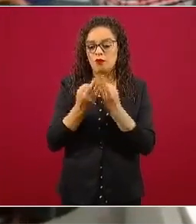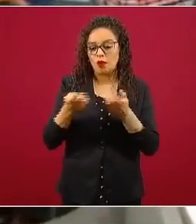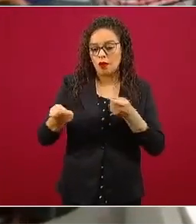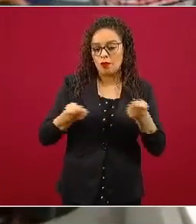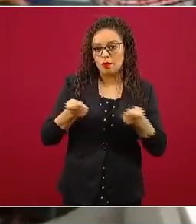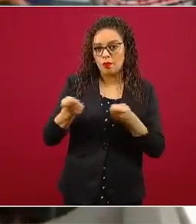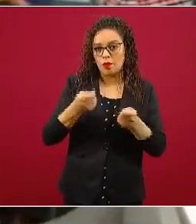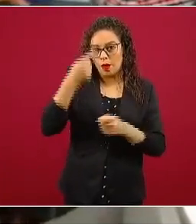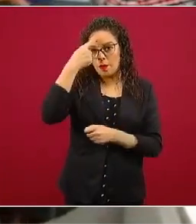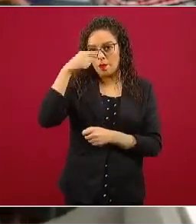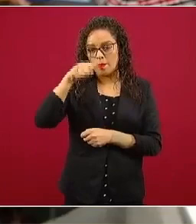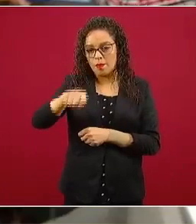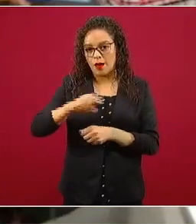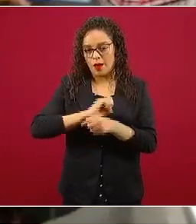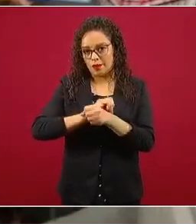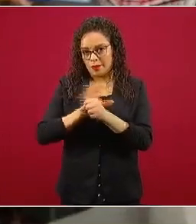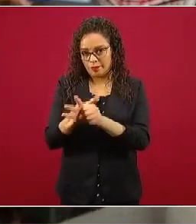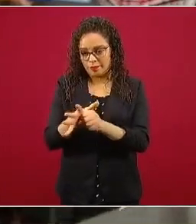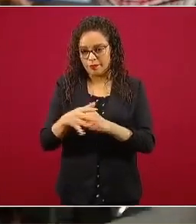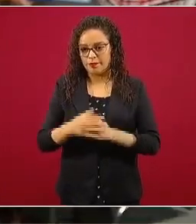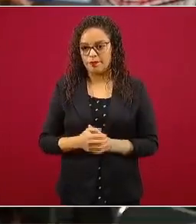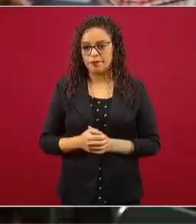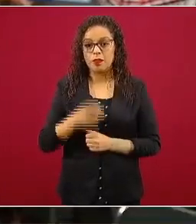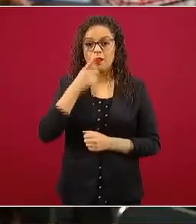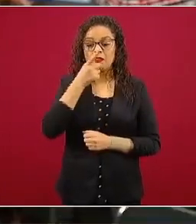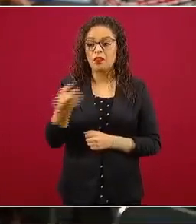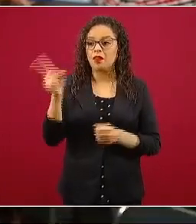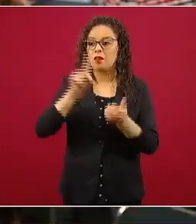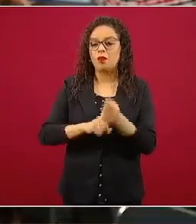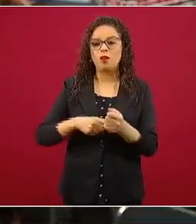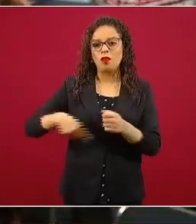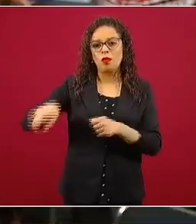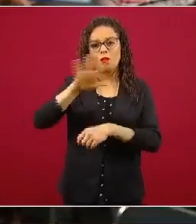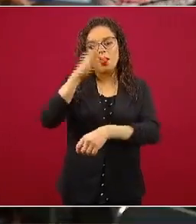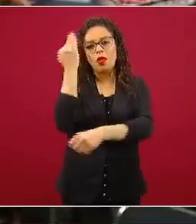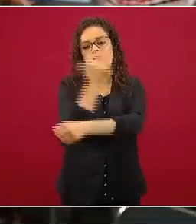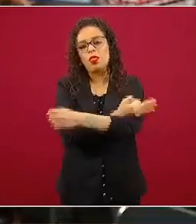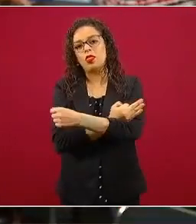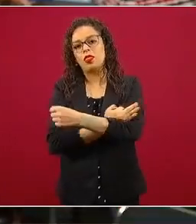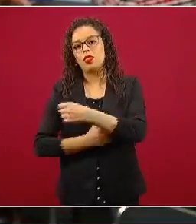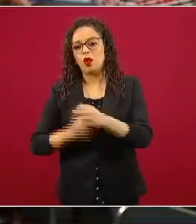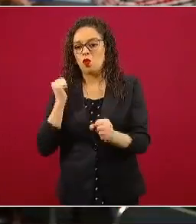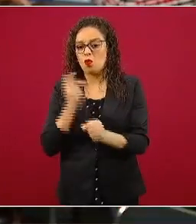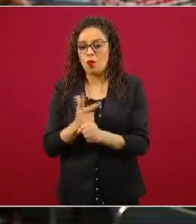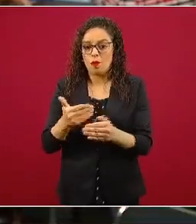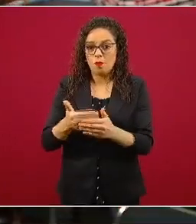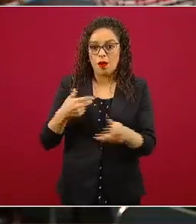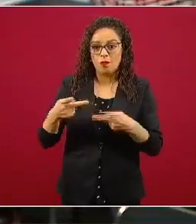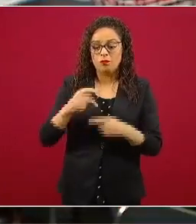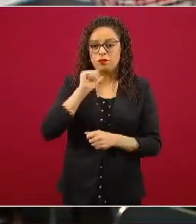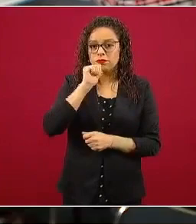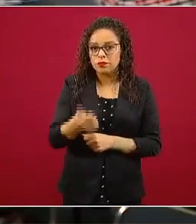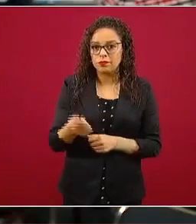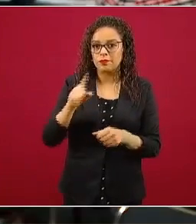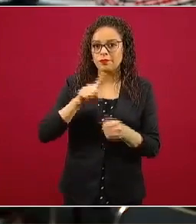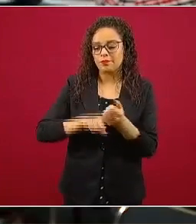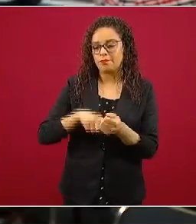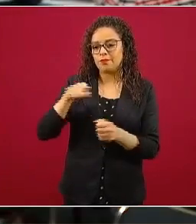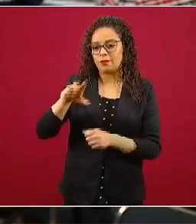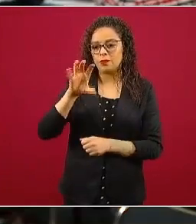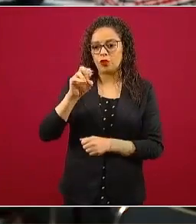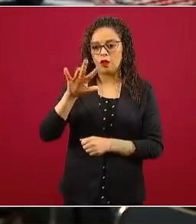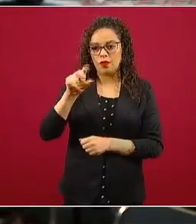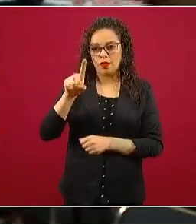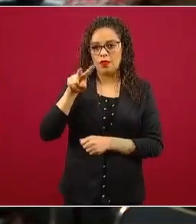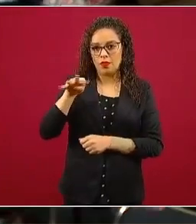muy tarde, que los datos están cambiantes, que los casos de influenza pueden ser COVID-19 y que se tendría que aplicar pruebas a